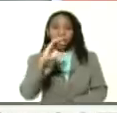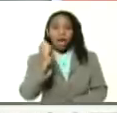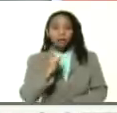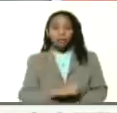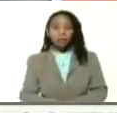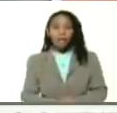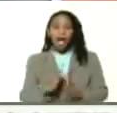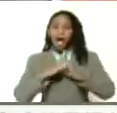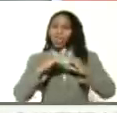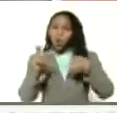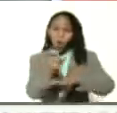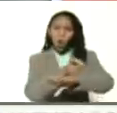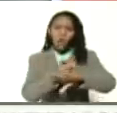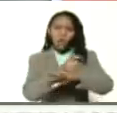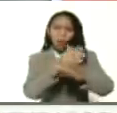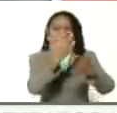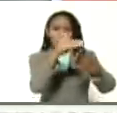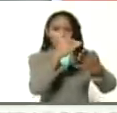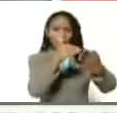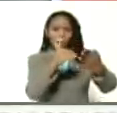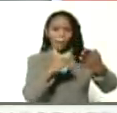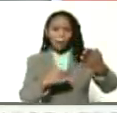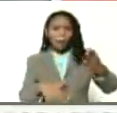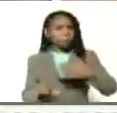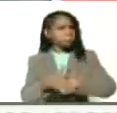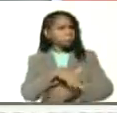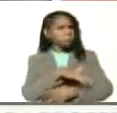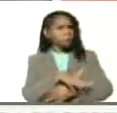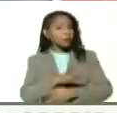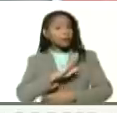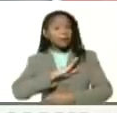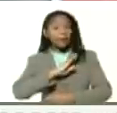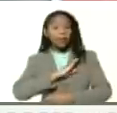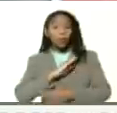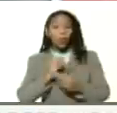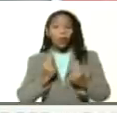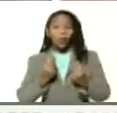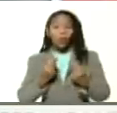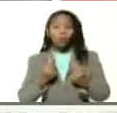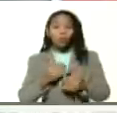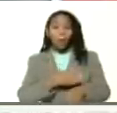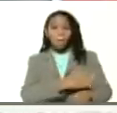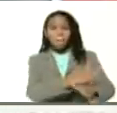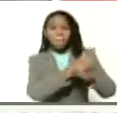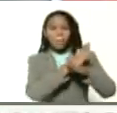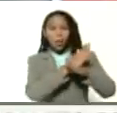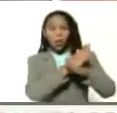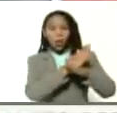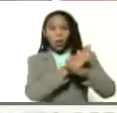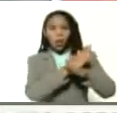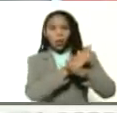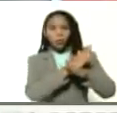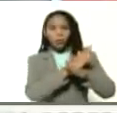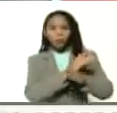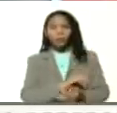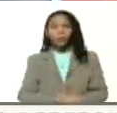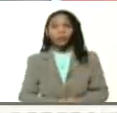a todos los gobiernos donde tenemos recursos bloqueados, a